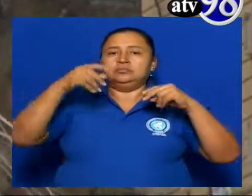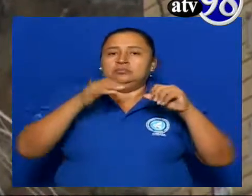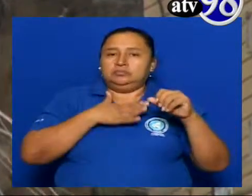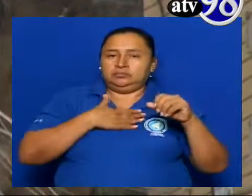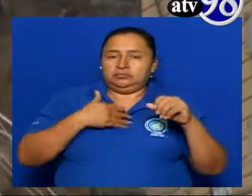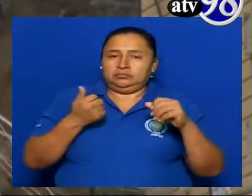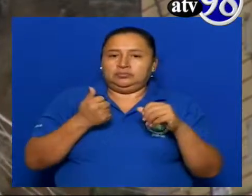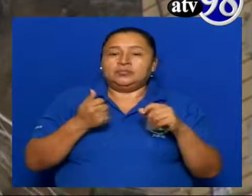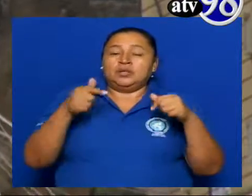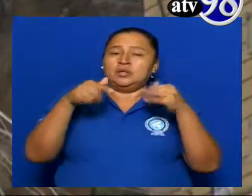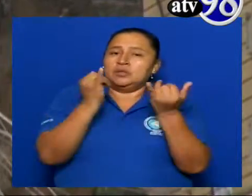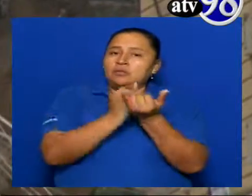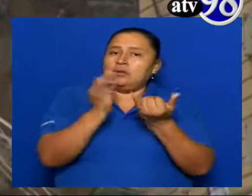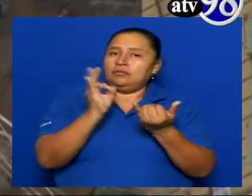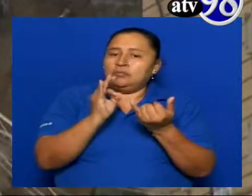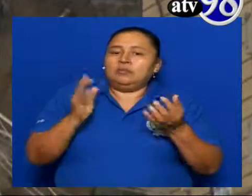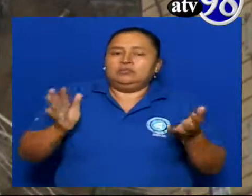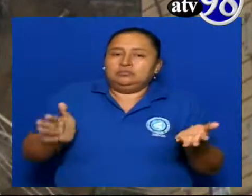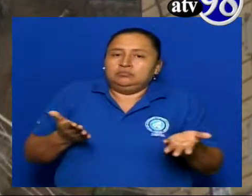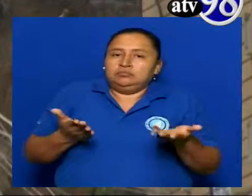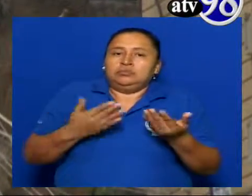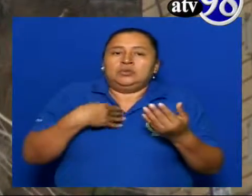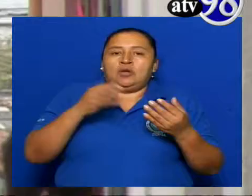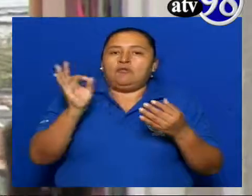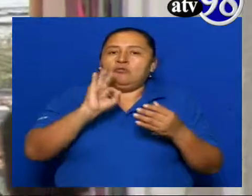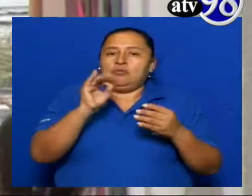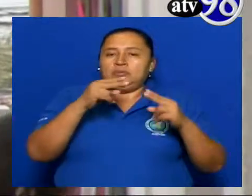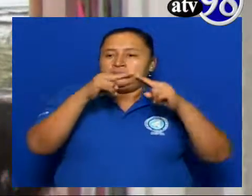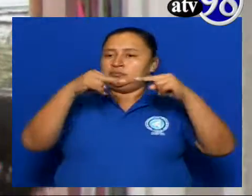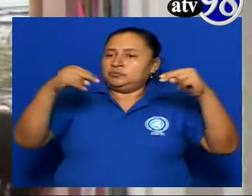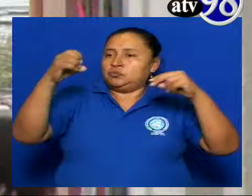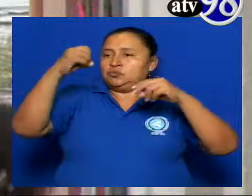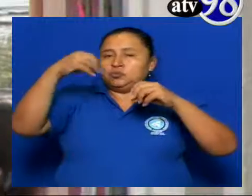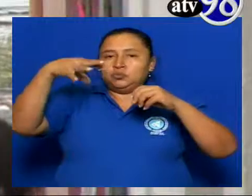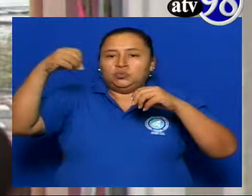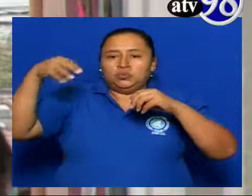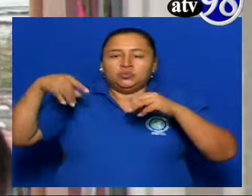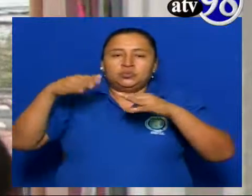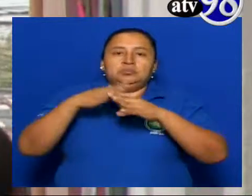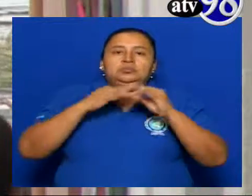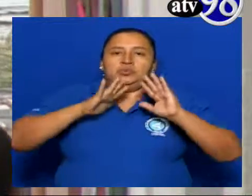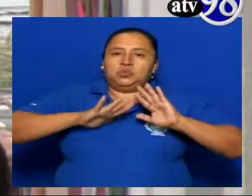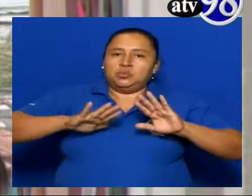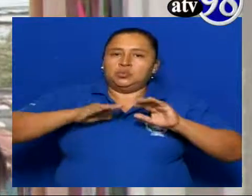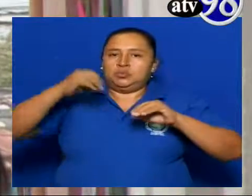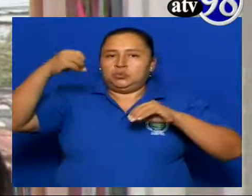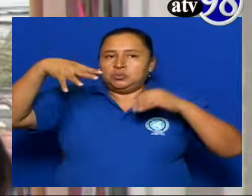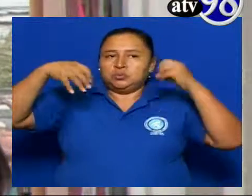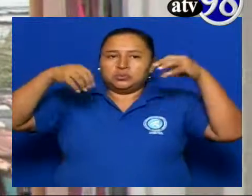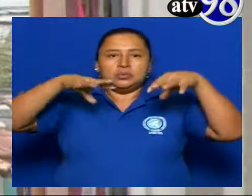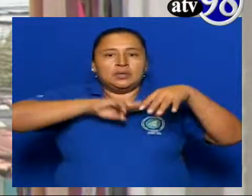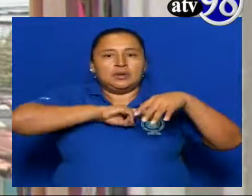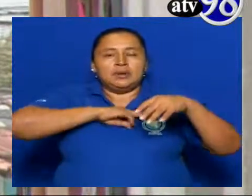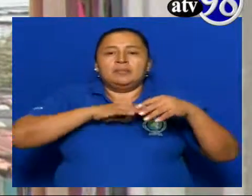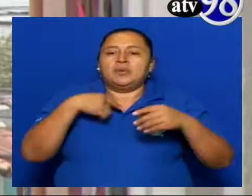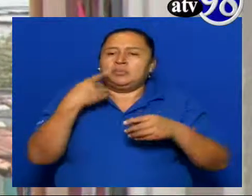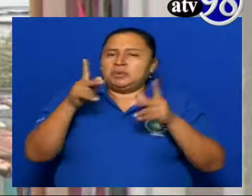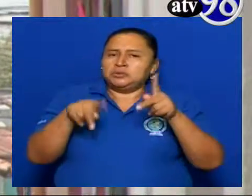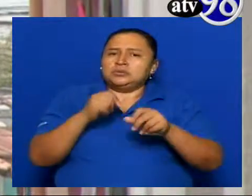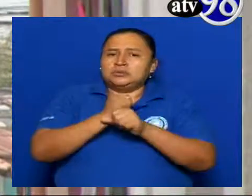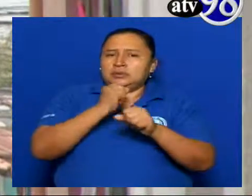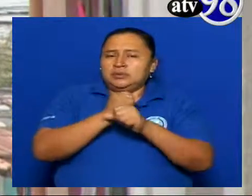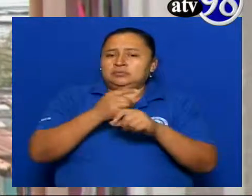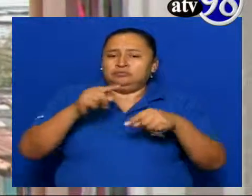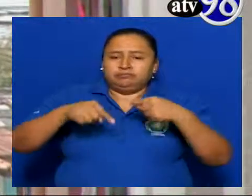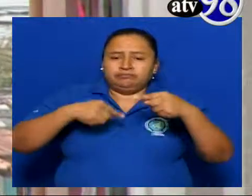eléctrico, así como para promover una matriz energética sostenible y fomentar la generación de energía renovable en